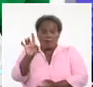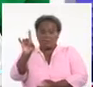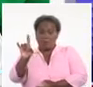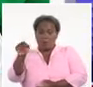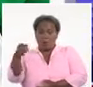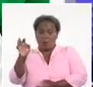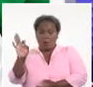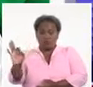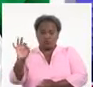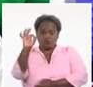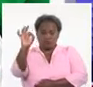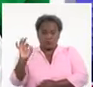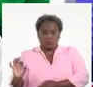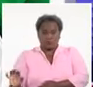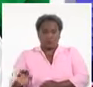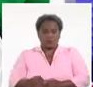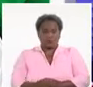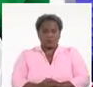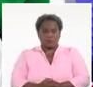49,8%.